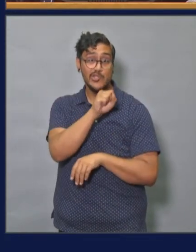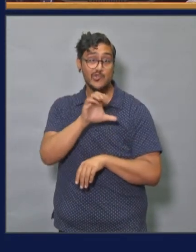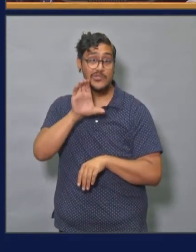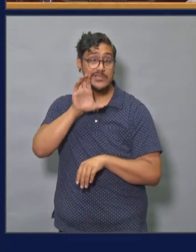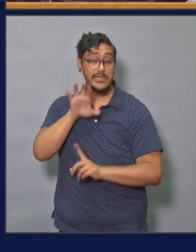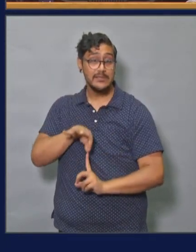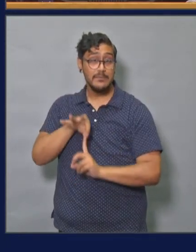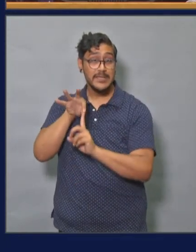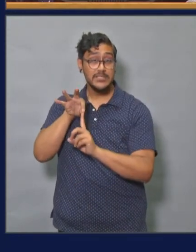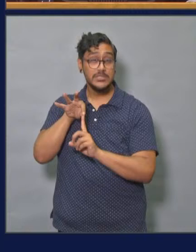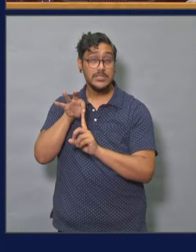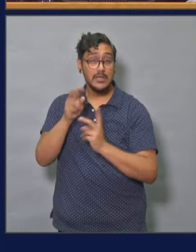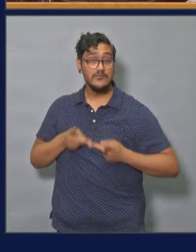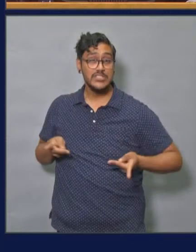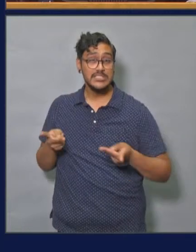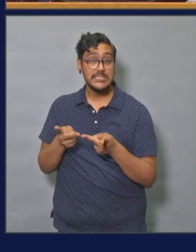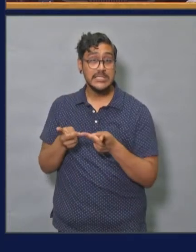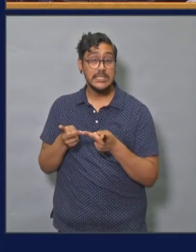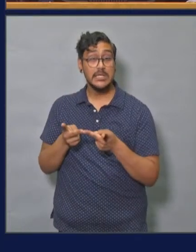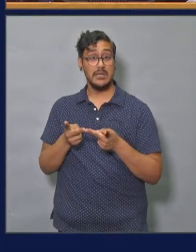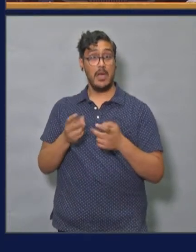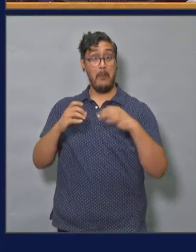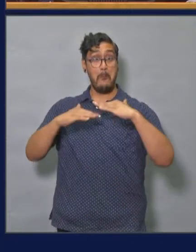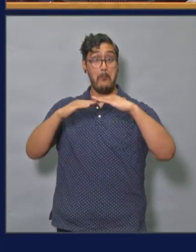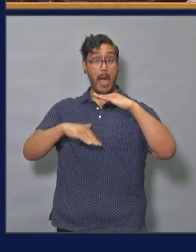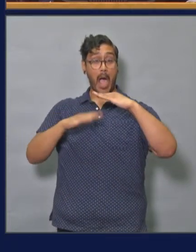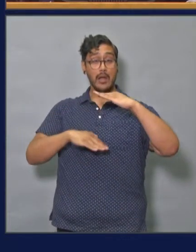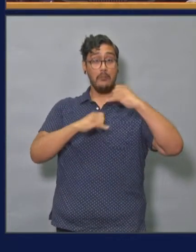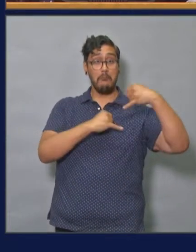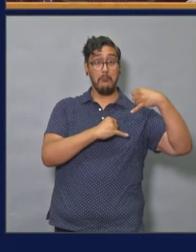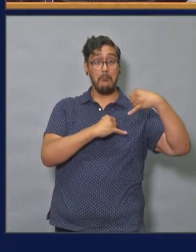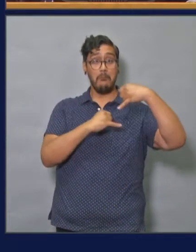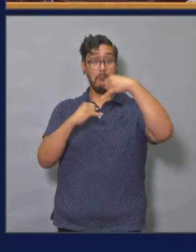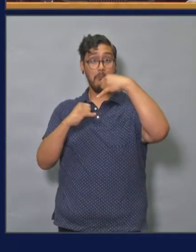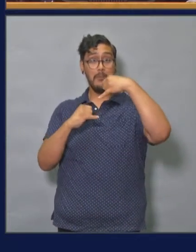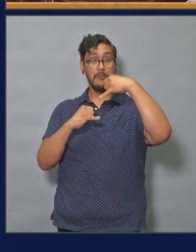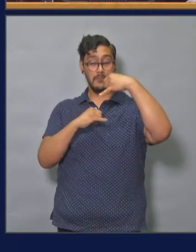enfermería especializada. Y la línea de abajo, son